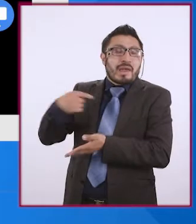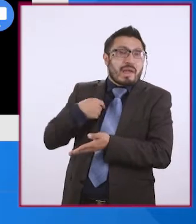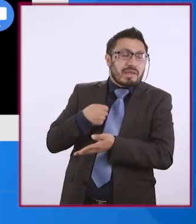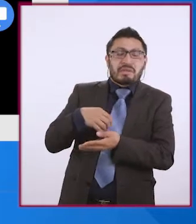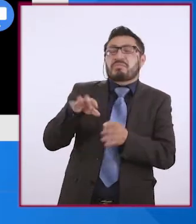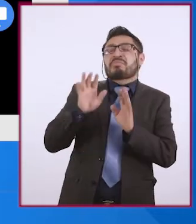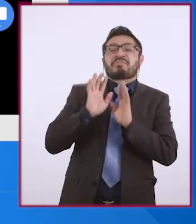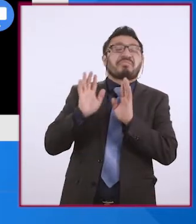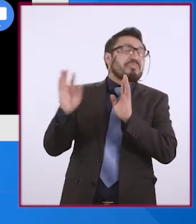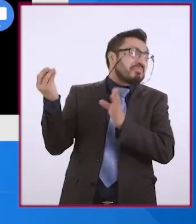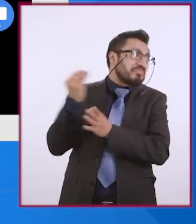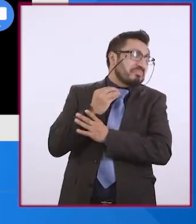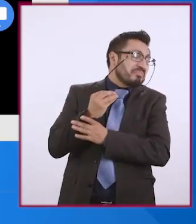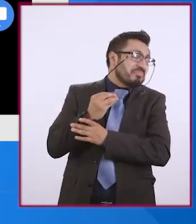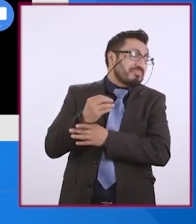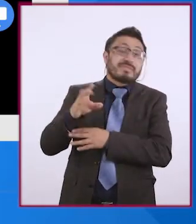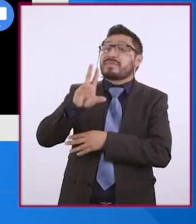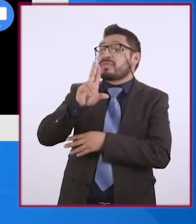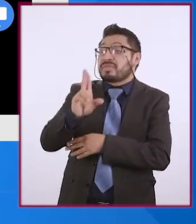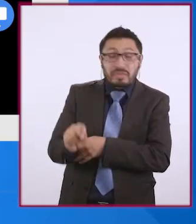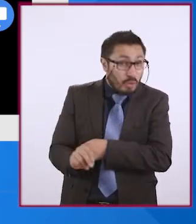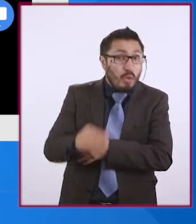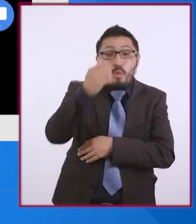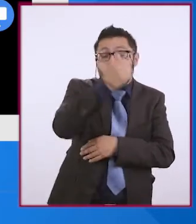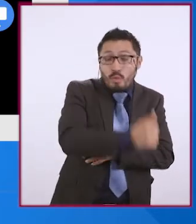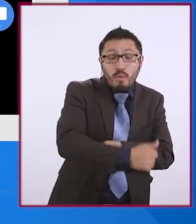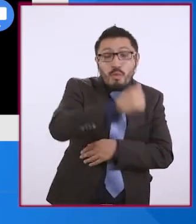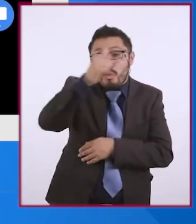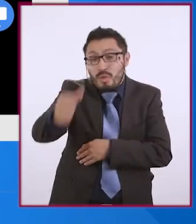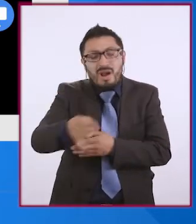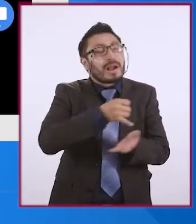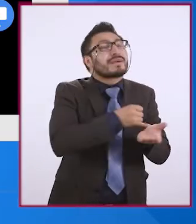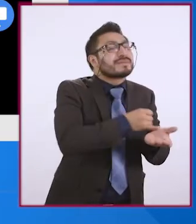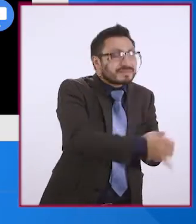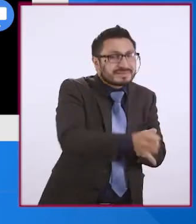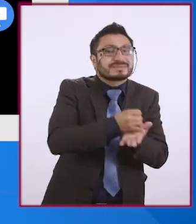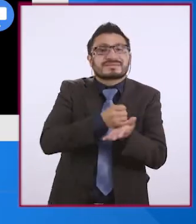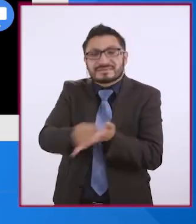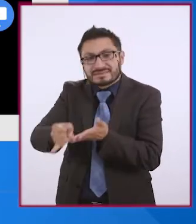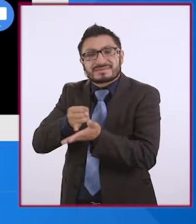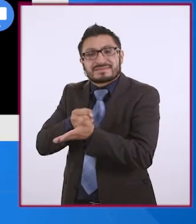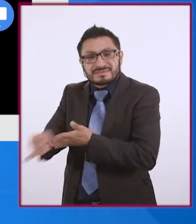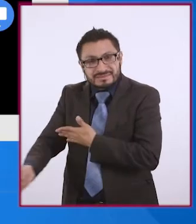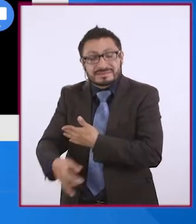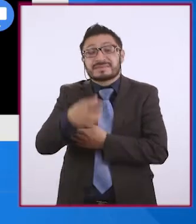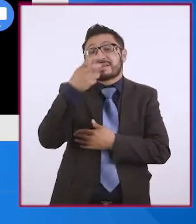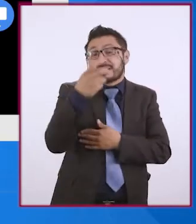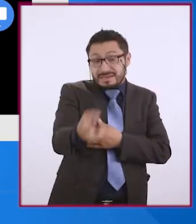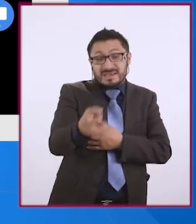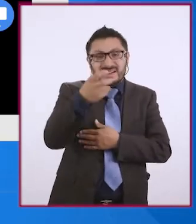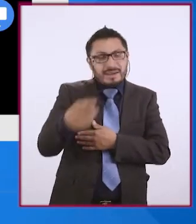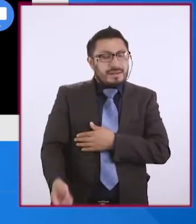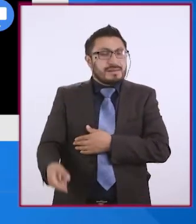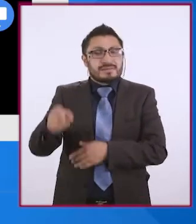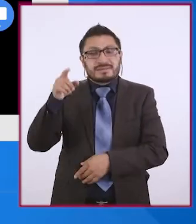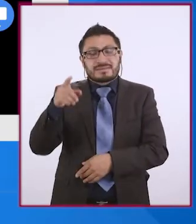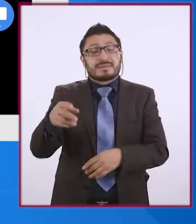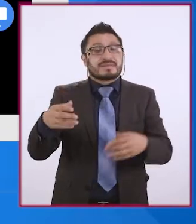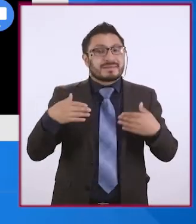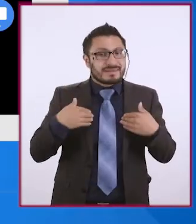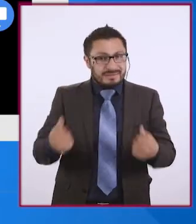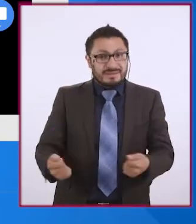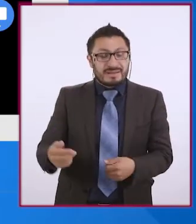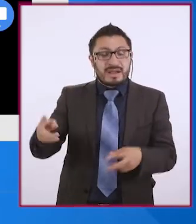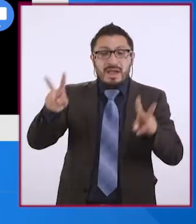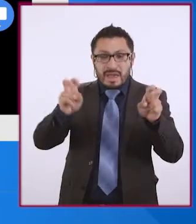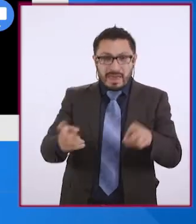nosotros, sino que cada quien tome sus propias decisiones. Y por eso hay que ver la política